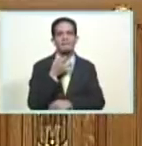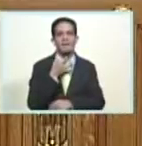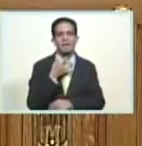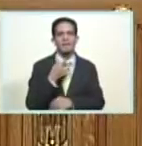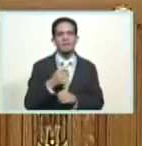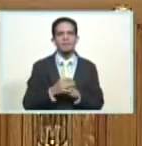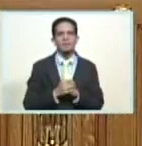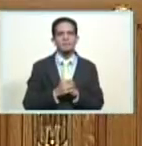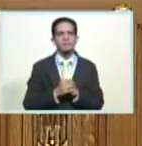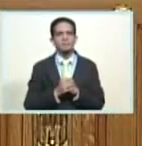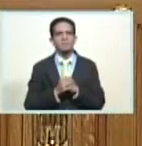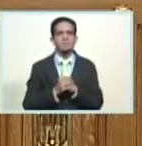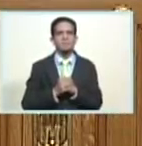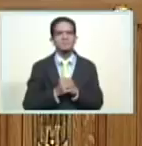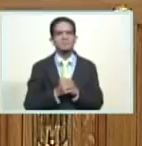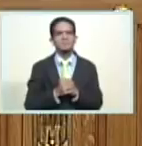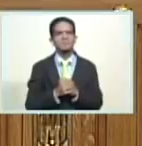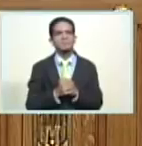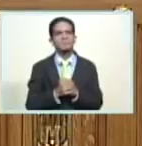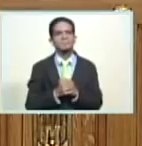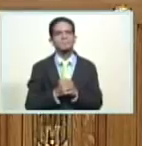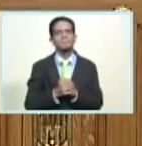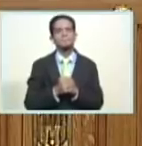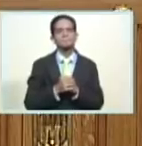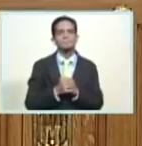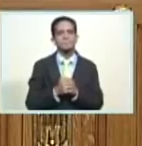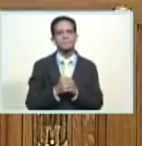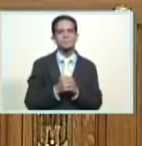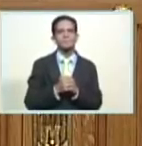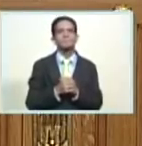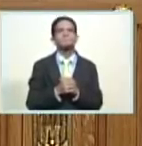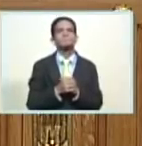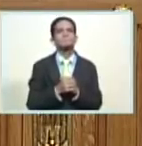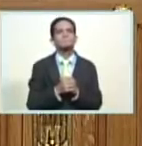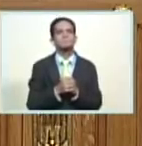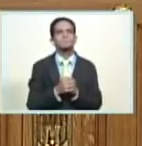una corriente del evangelismo político latinoamericano.